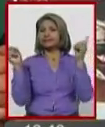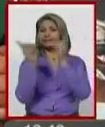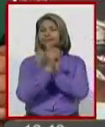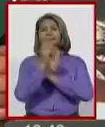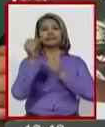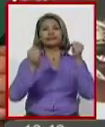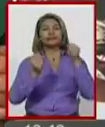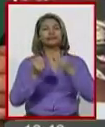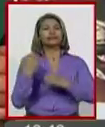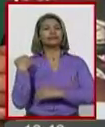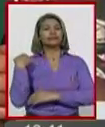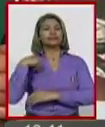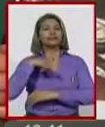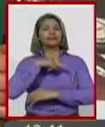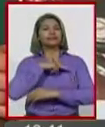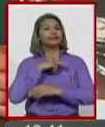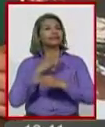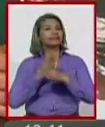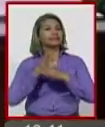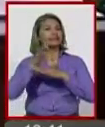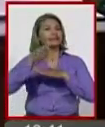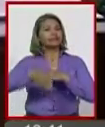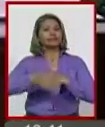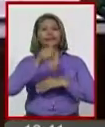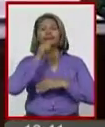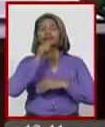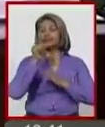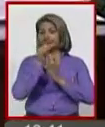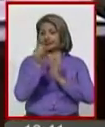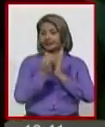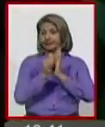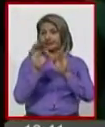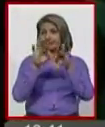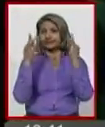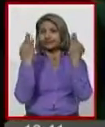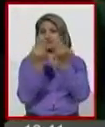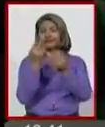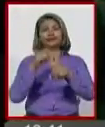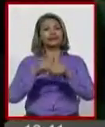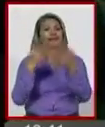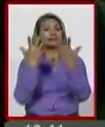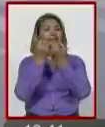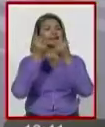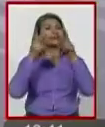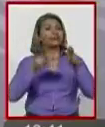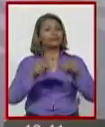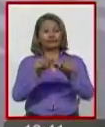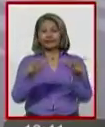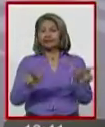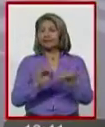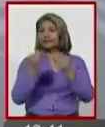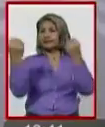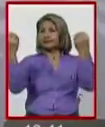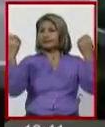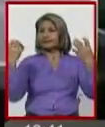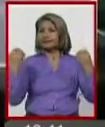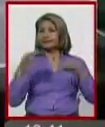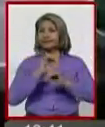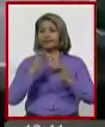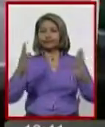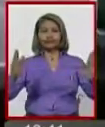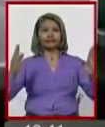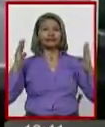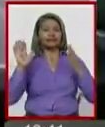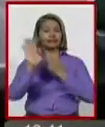nada. Nosotros cruzamos y nos fuimos directo al canal. El abogado de la familia indicó que en el momento del accidente, el lugar no tenía iluminación ni baranda